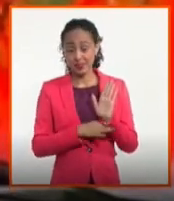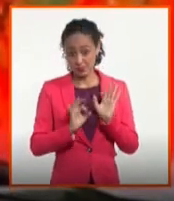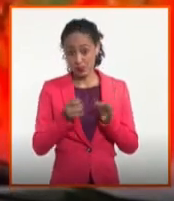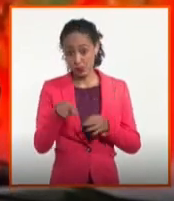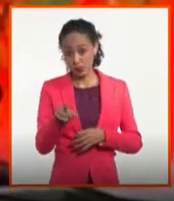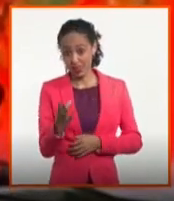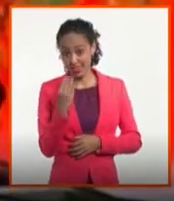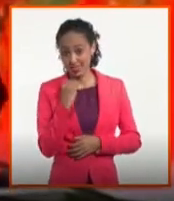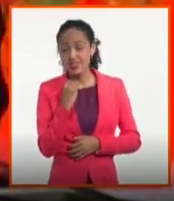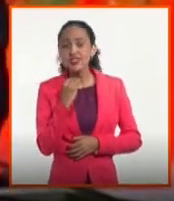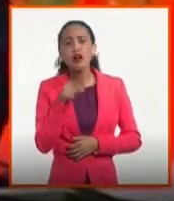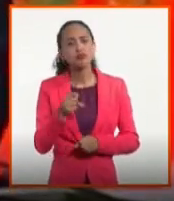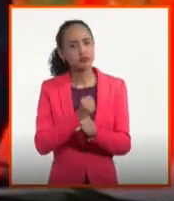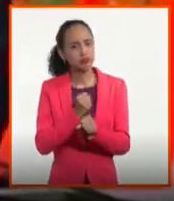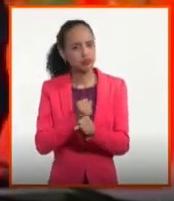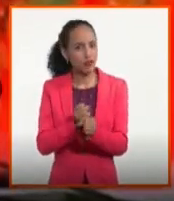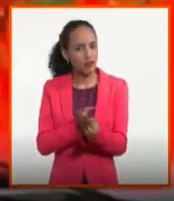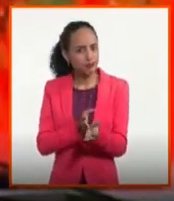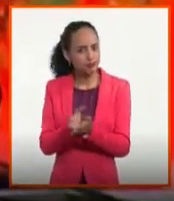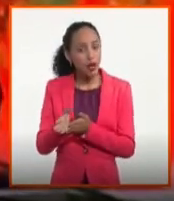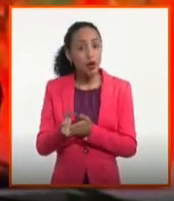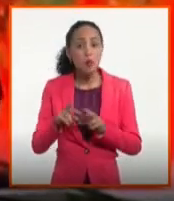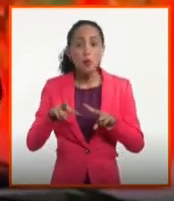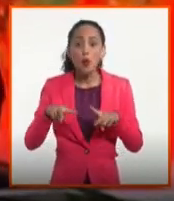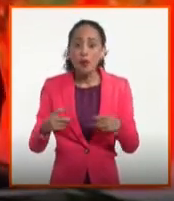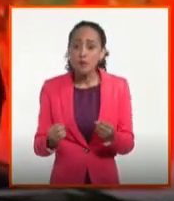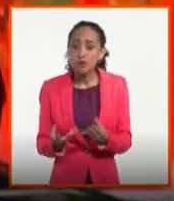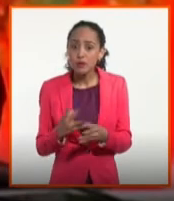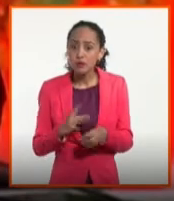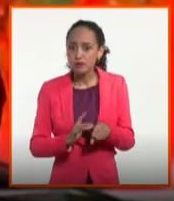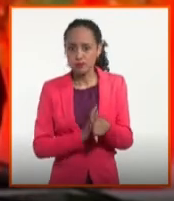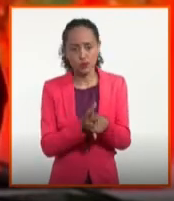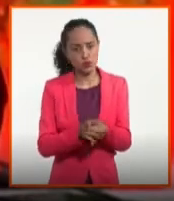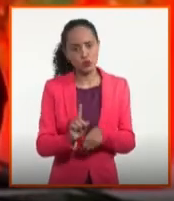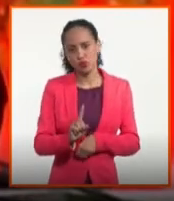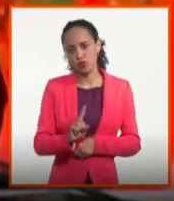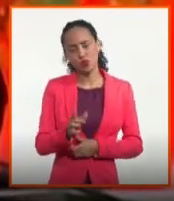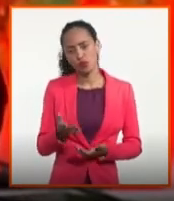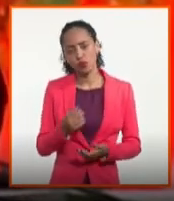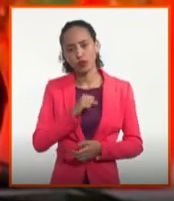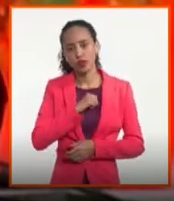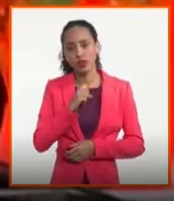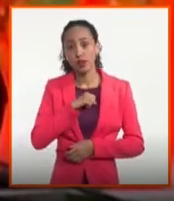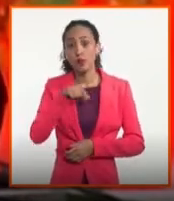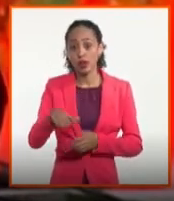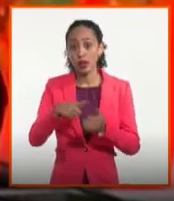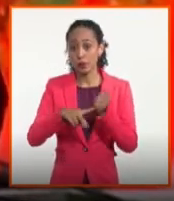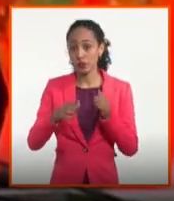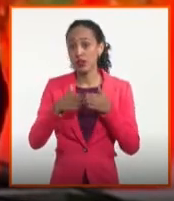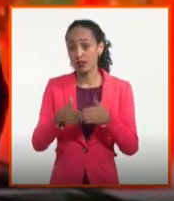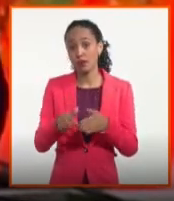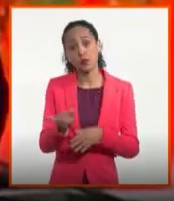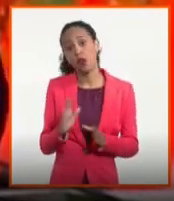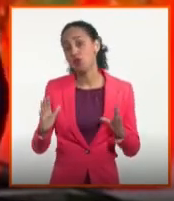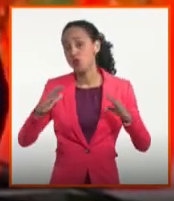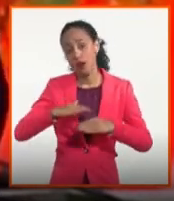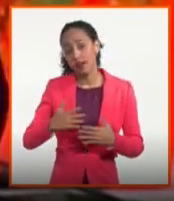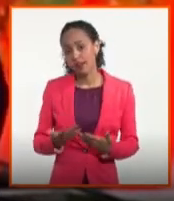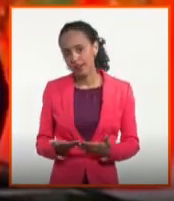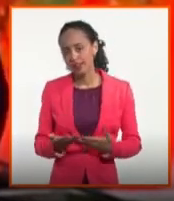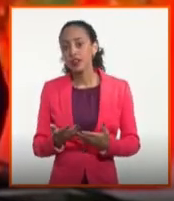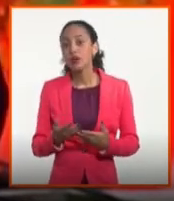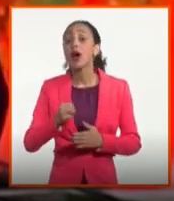que no haya rebrote en el país y tampoco en esta en esta provincia y también el proceso de vacunación